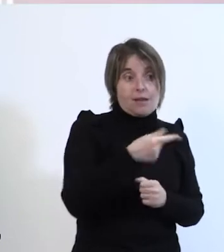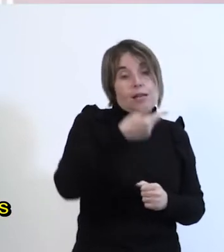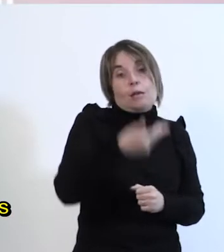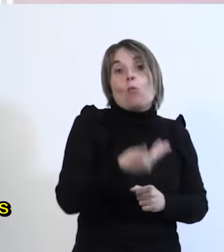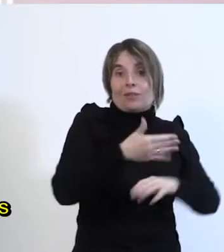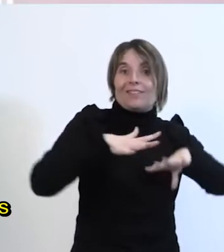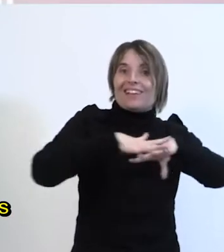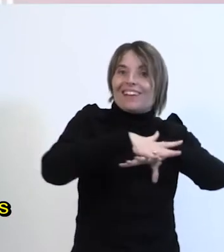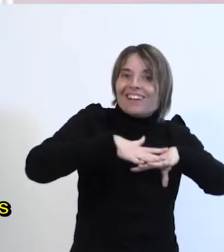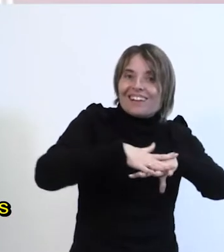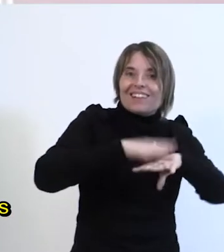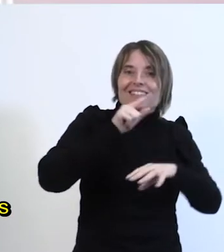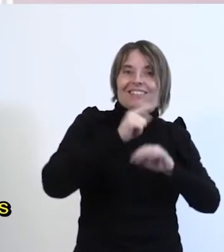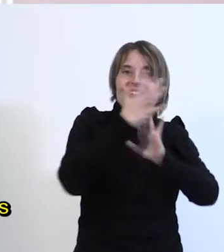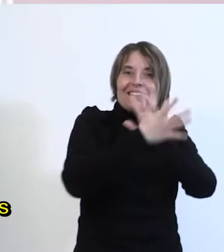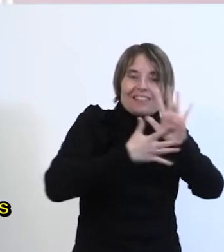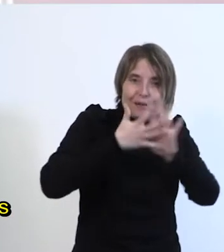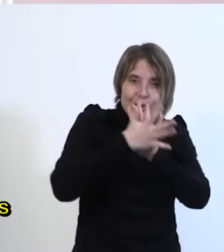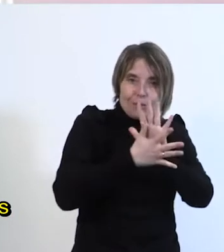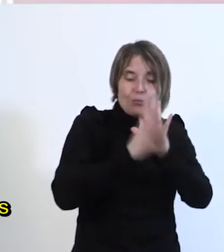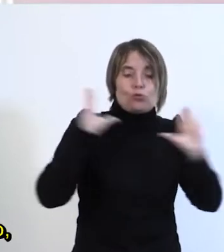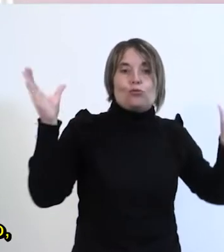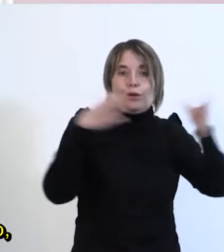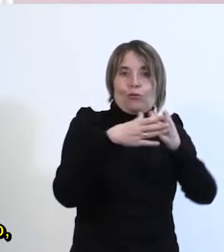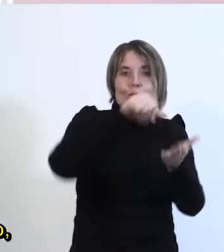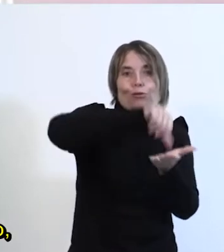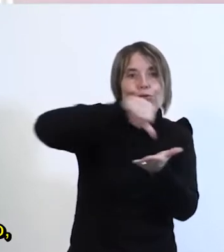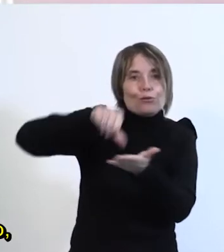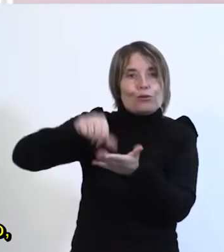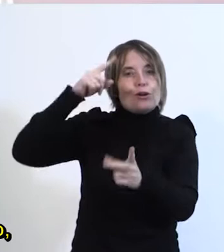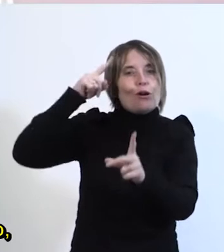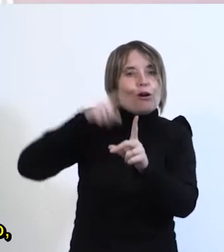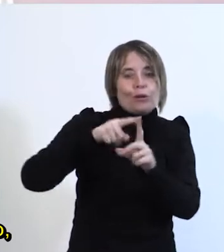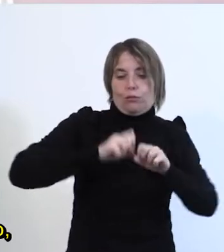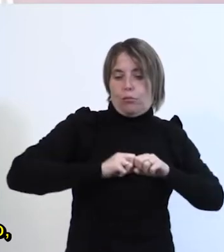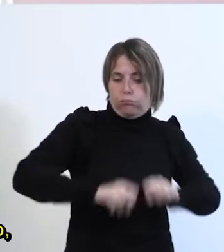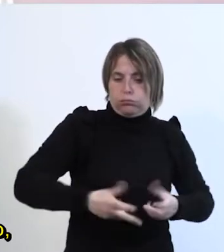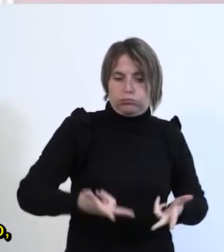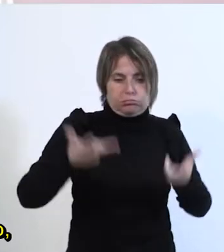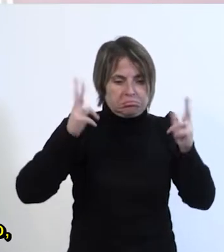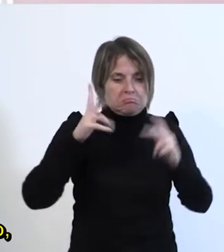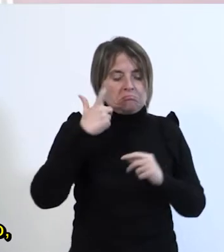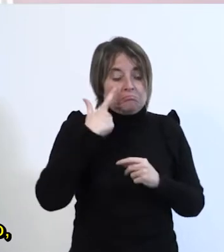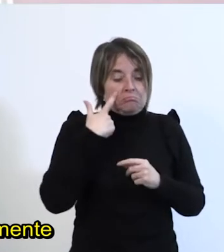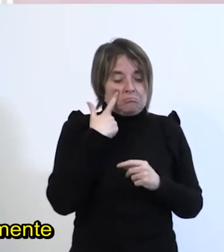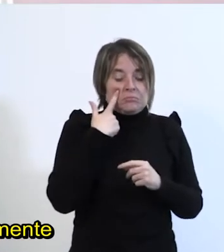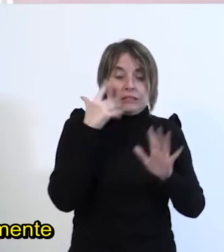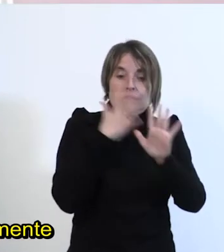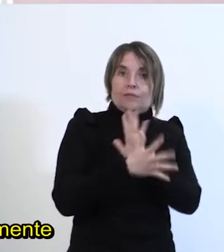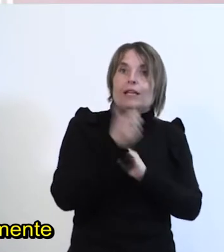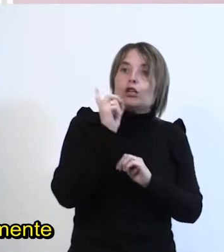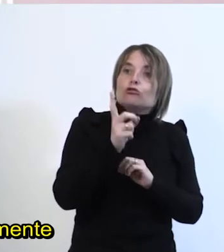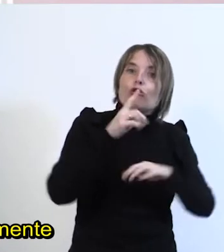redes ahí, ¿no? Porque yo, cuando empezábamos a hablar de la precisamente de la agrupación ciudadana por la despenalización del aborto, decía: ¿hasta qué